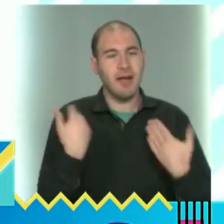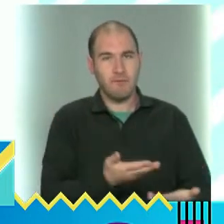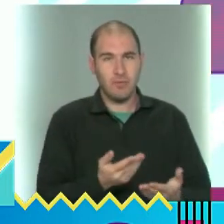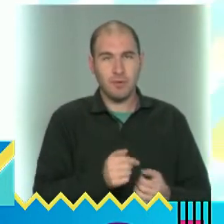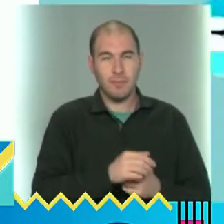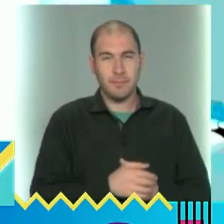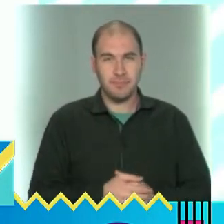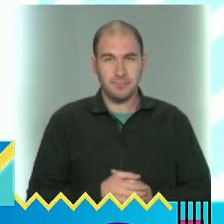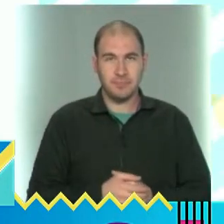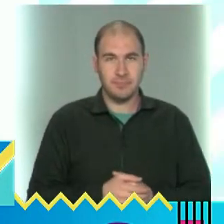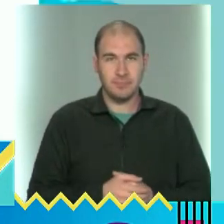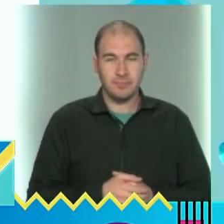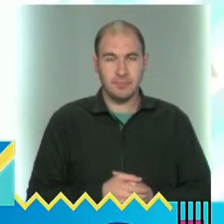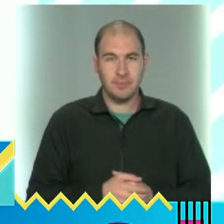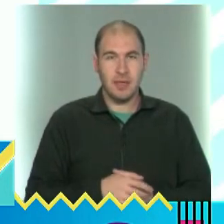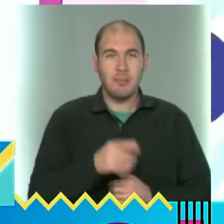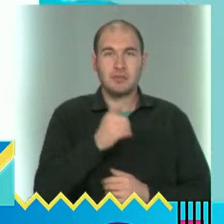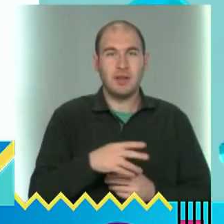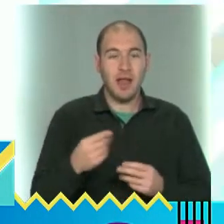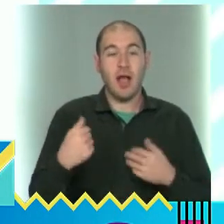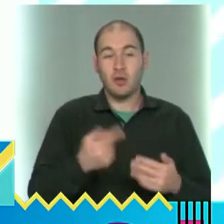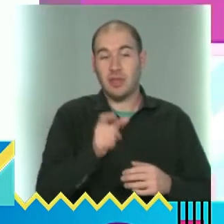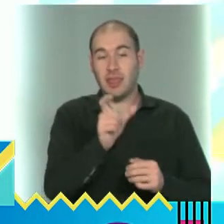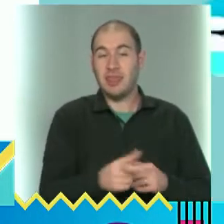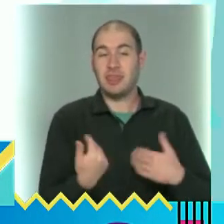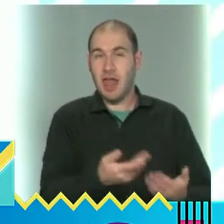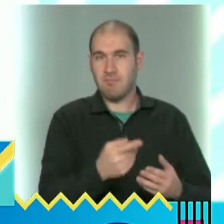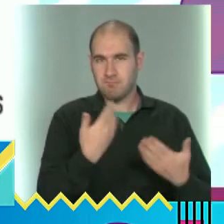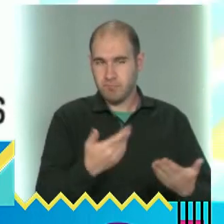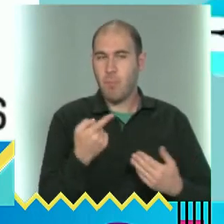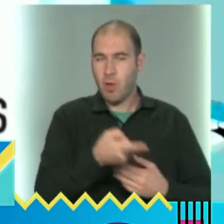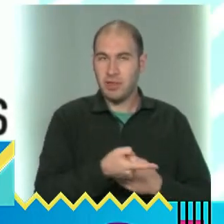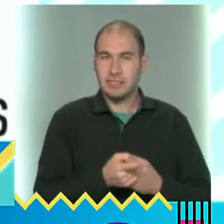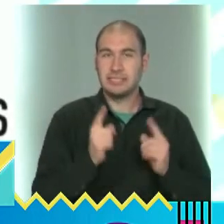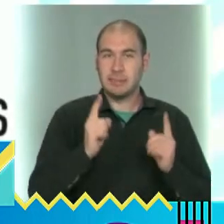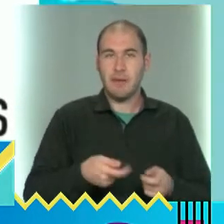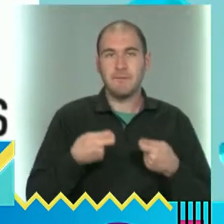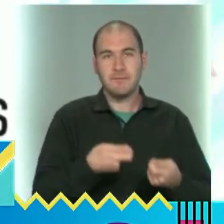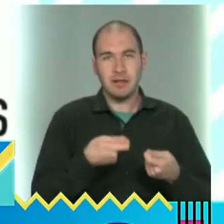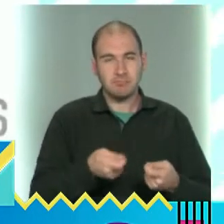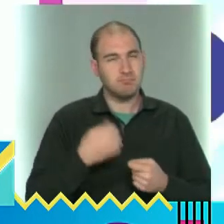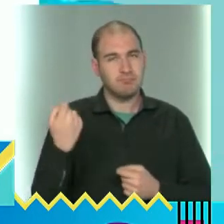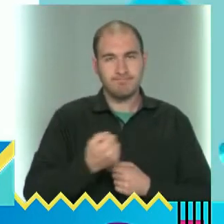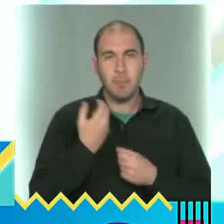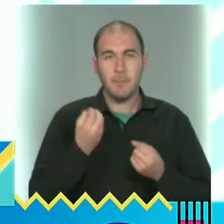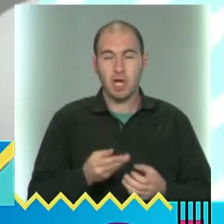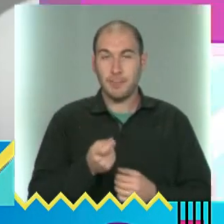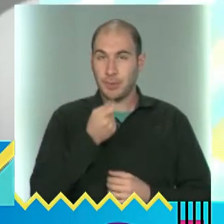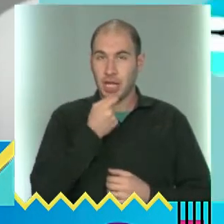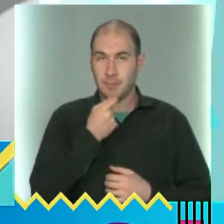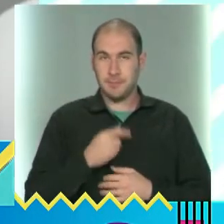lo vaya a destinar, a quien se vaya a destinar. Y el financiamiento es importante porque, por